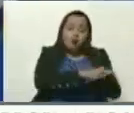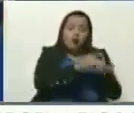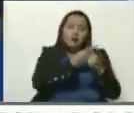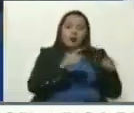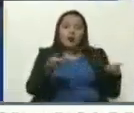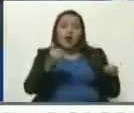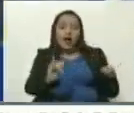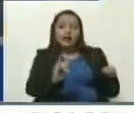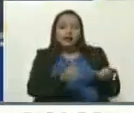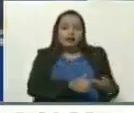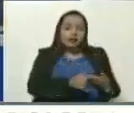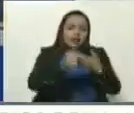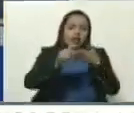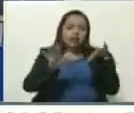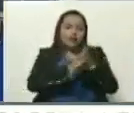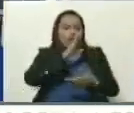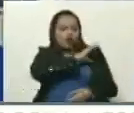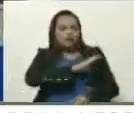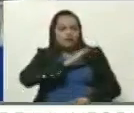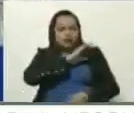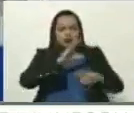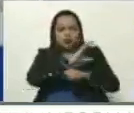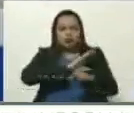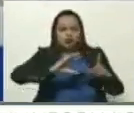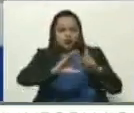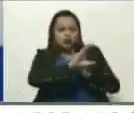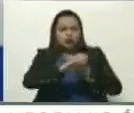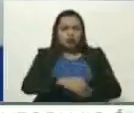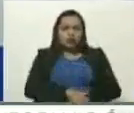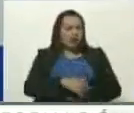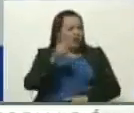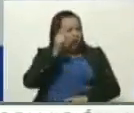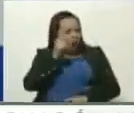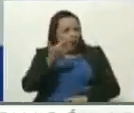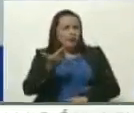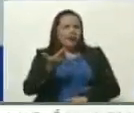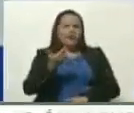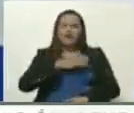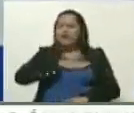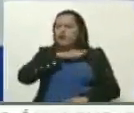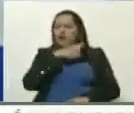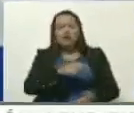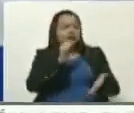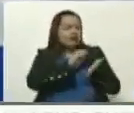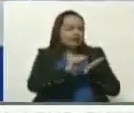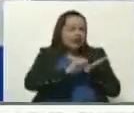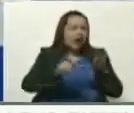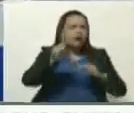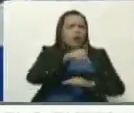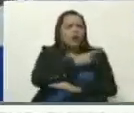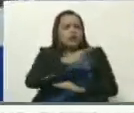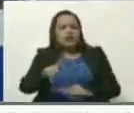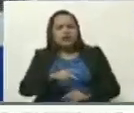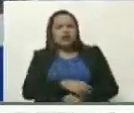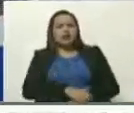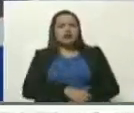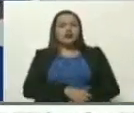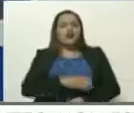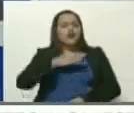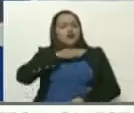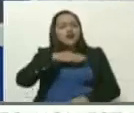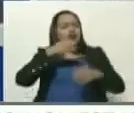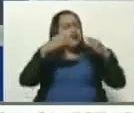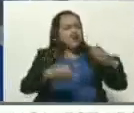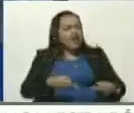jefe de la Comisión de Cultura. Entonces era un hombre impregnado de letras, impregnado de poesía, impregnado de verdad,